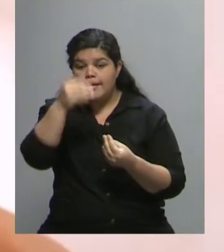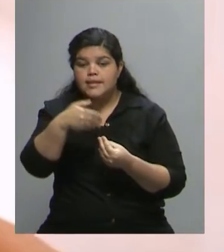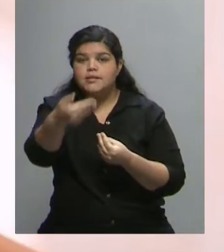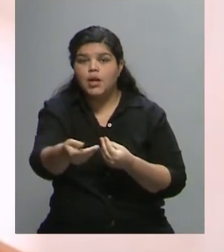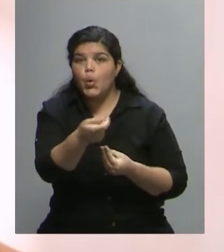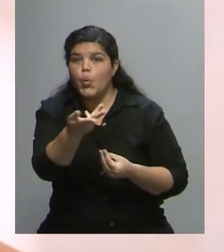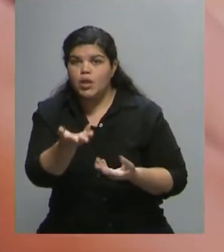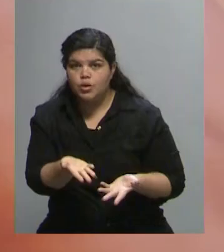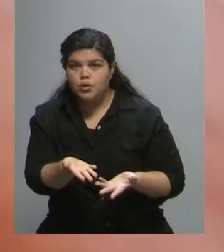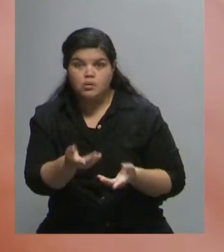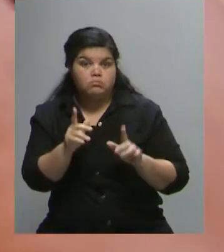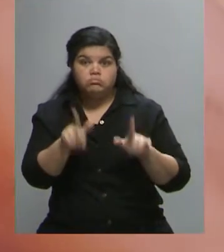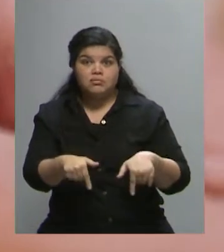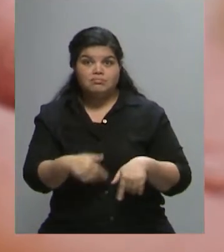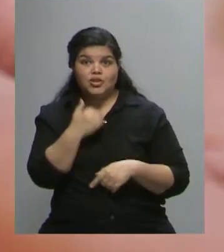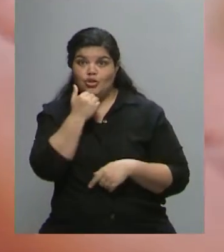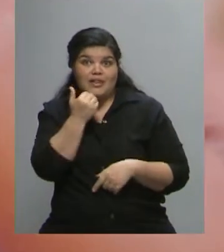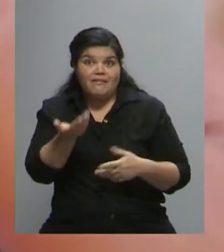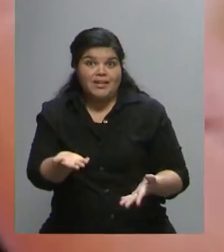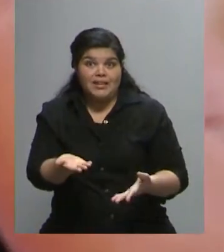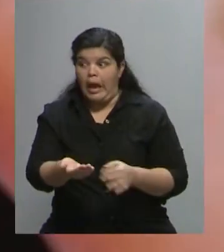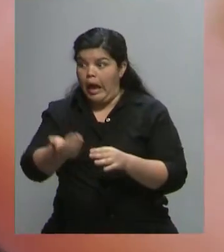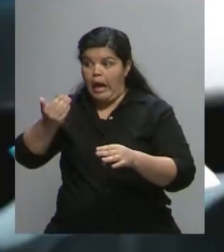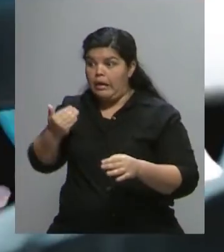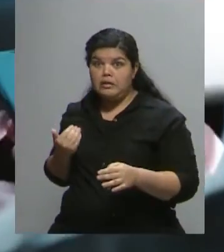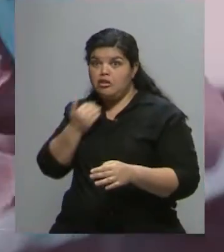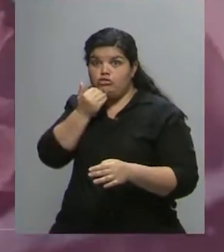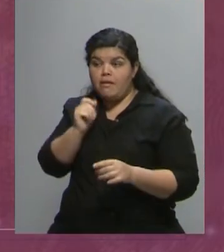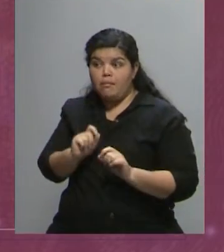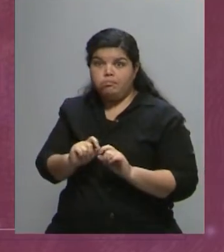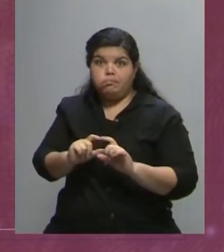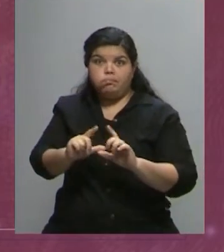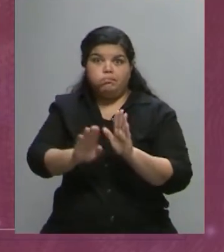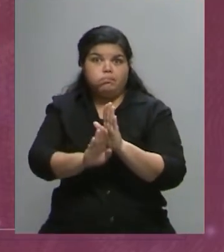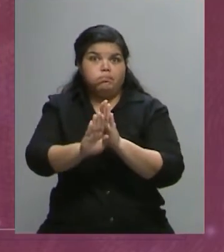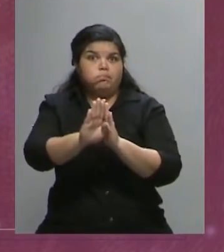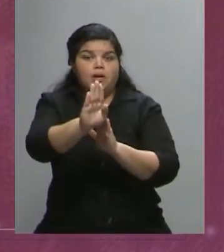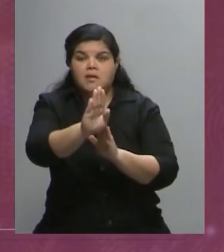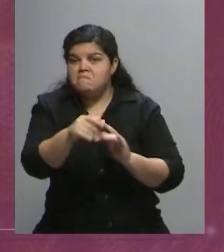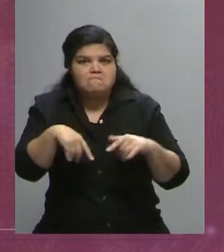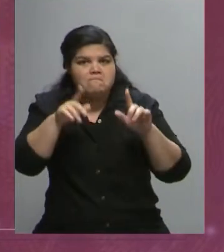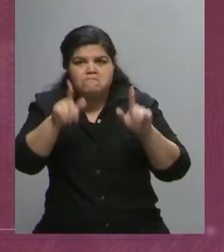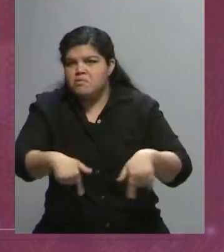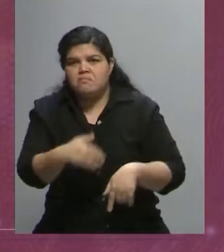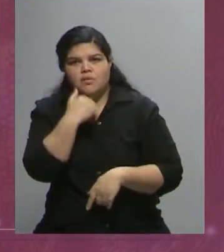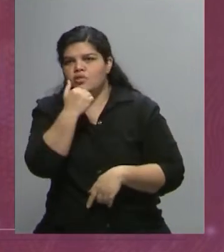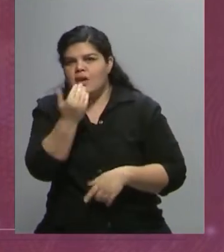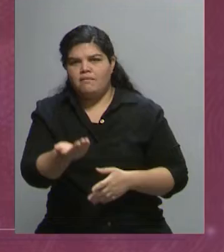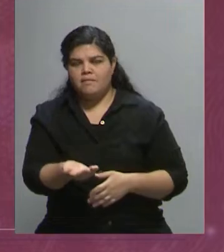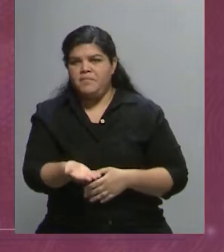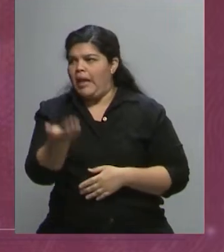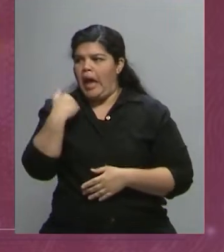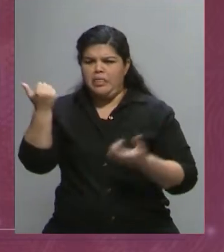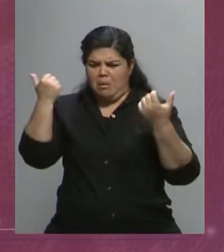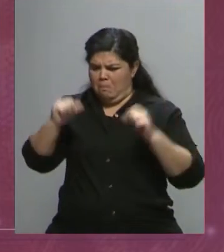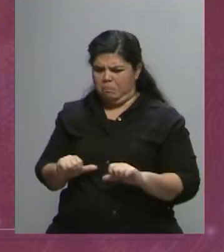Bueno, no lo sabemos, no lo sabíamos y no estamos mejor. No es que antes estábamos mal porque no teníamos tantos algoritmos y tantos datos,